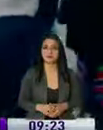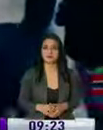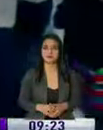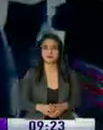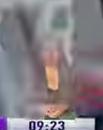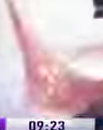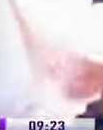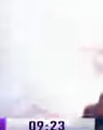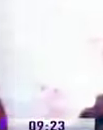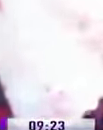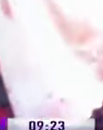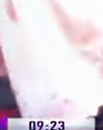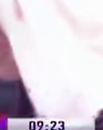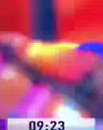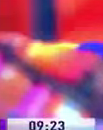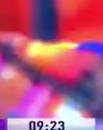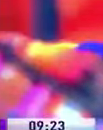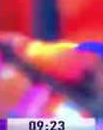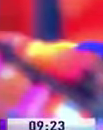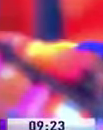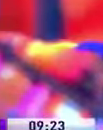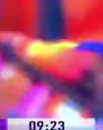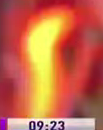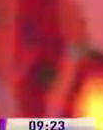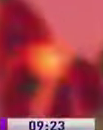Gisela Moreira.